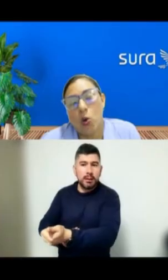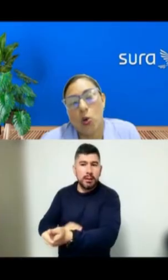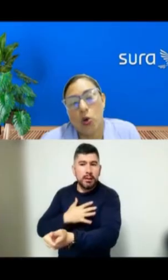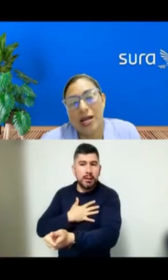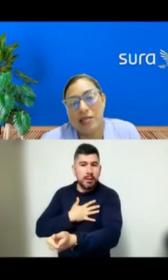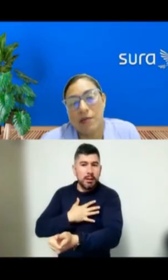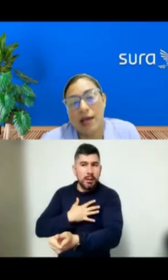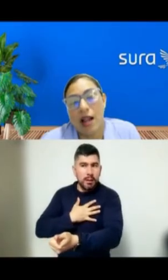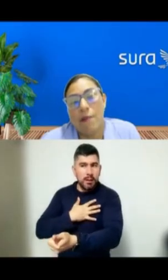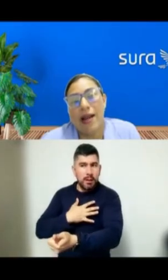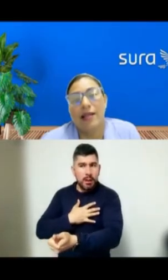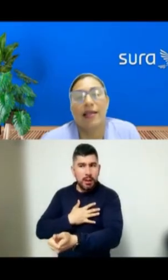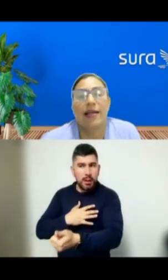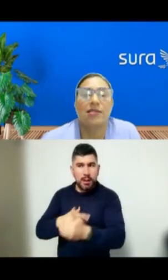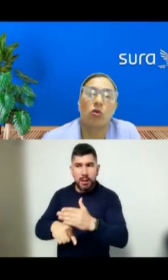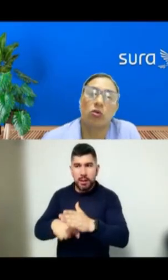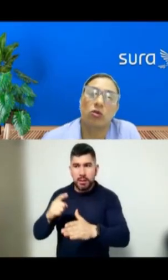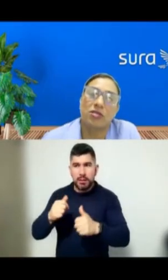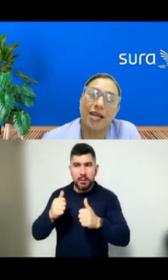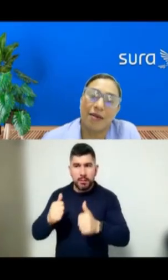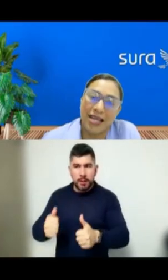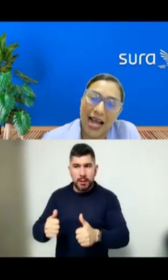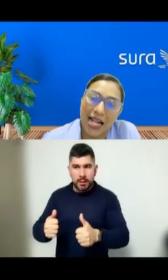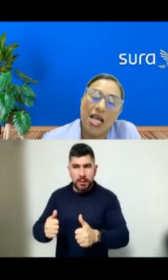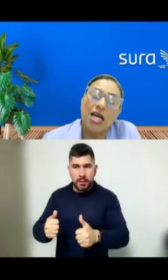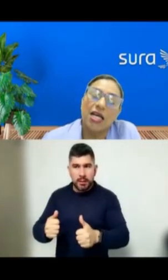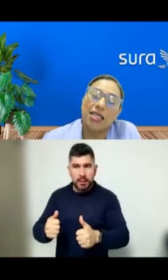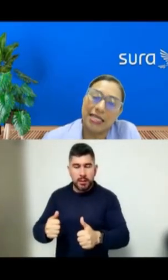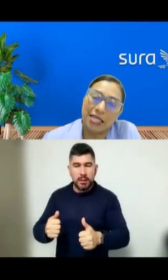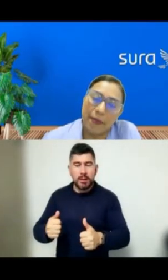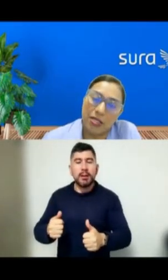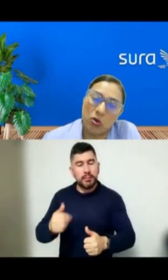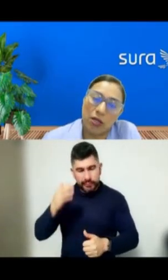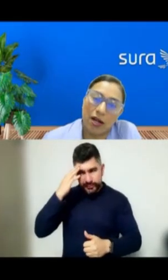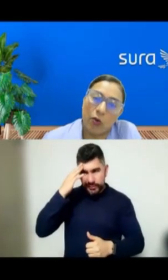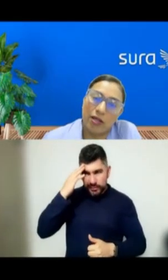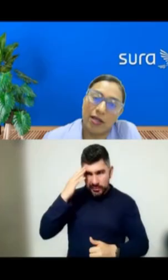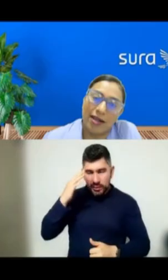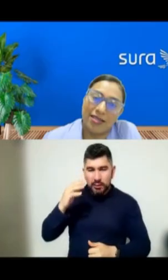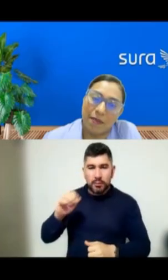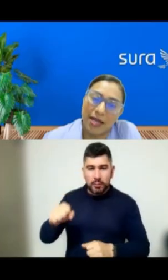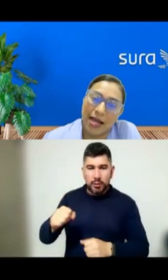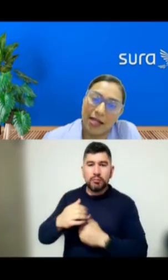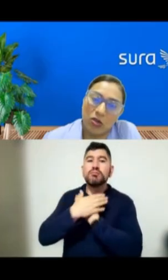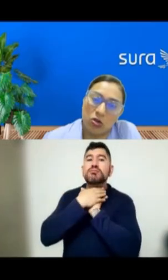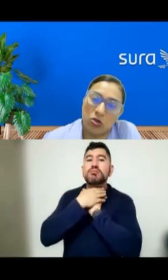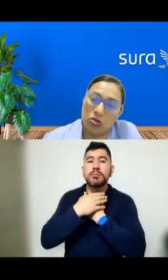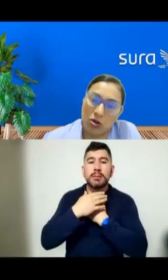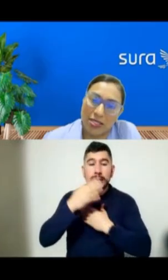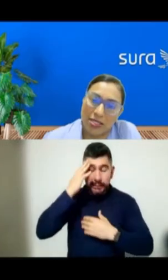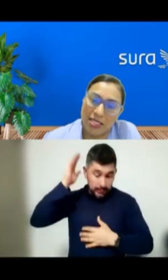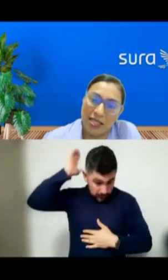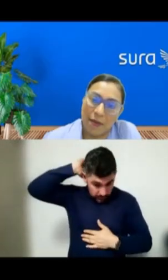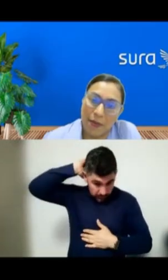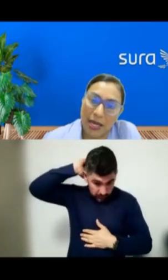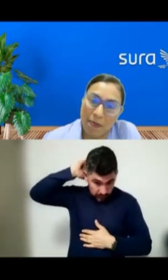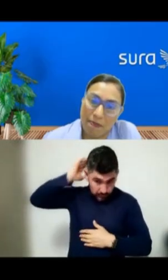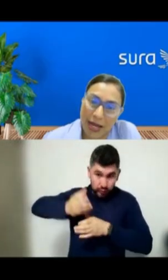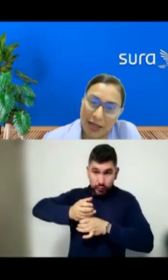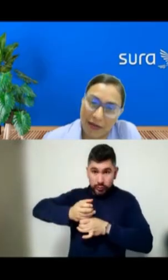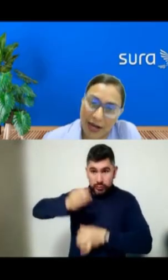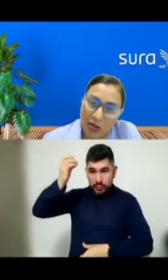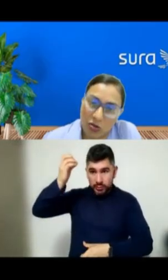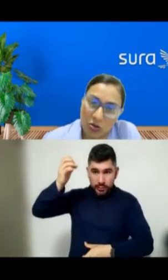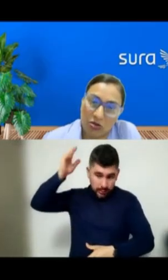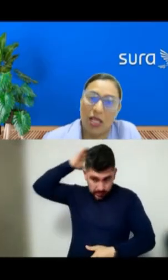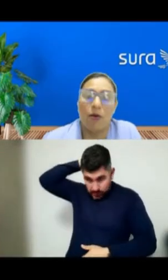automáticamente coloca un collar cervical para tener ese control cervical de esa persona. Recuerde que en la cervical nosotros, con las 7